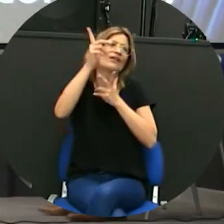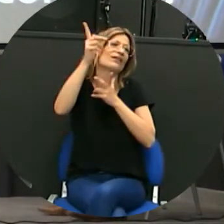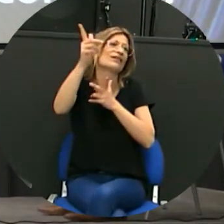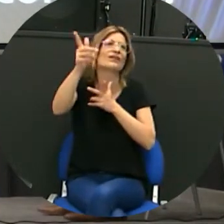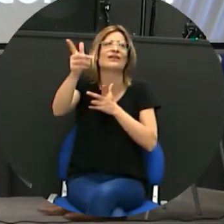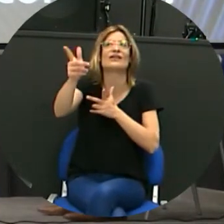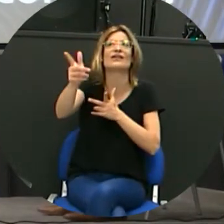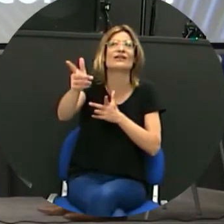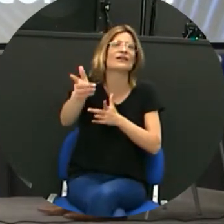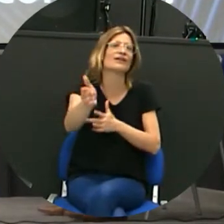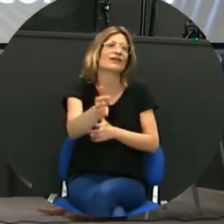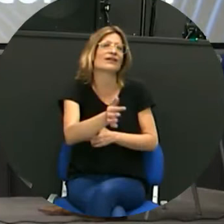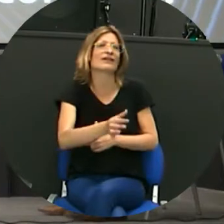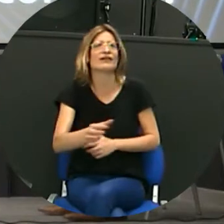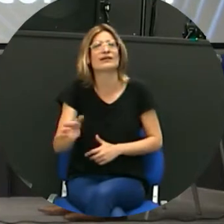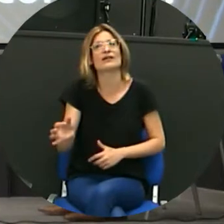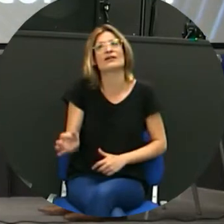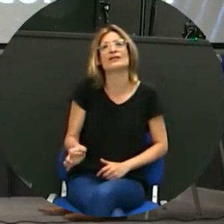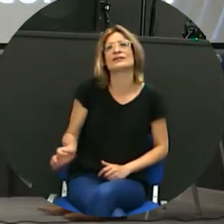corazón.